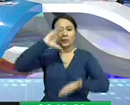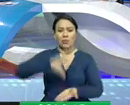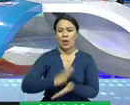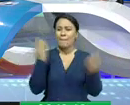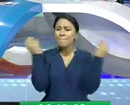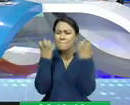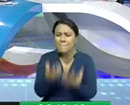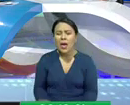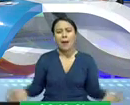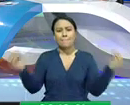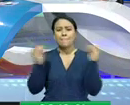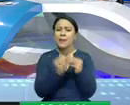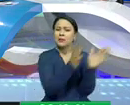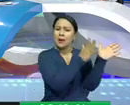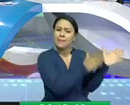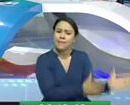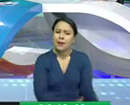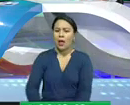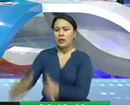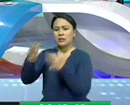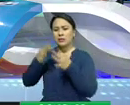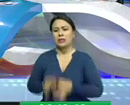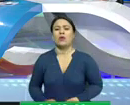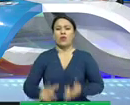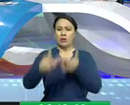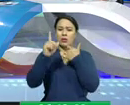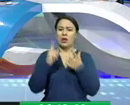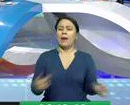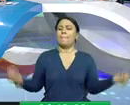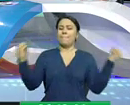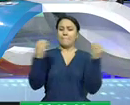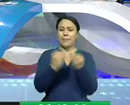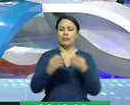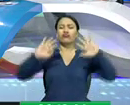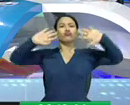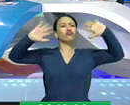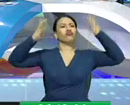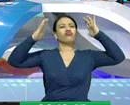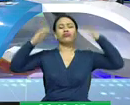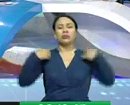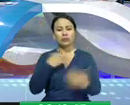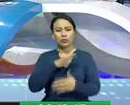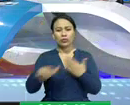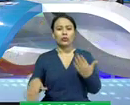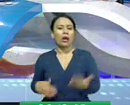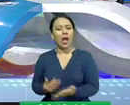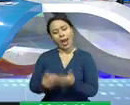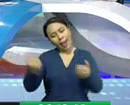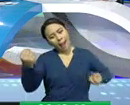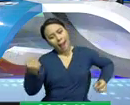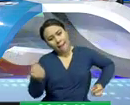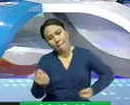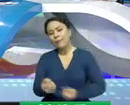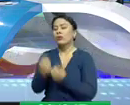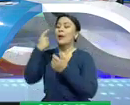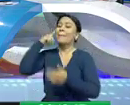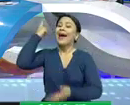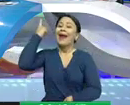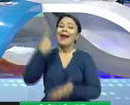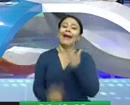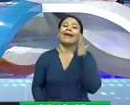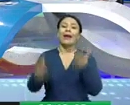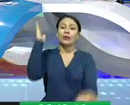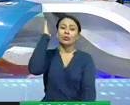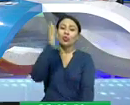este plan de seguridad pues indudablemente va a cambiar la situación y vamos a aplaudir y vamos a estar nosotros apoyando a ellos para